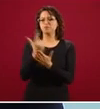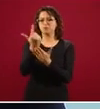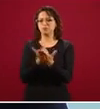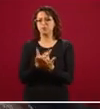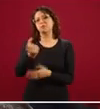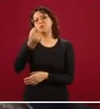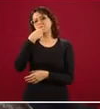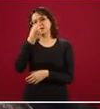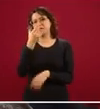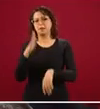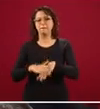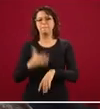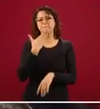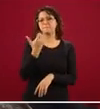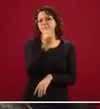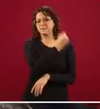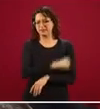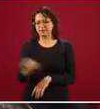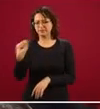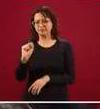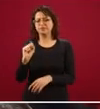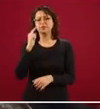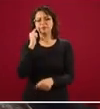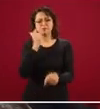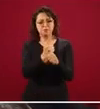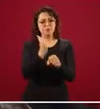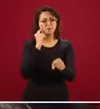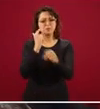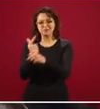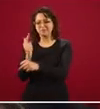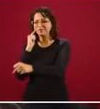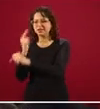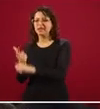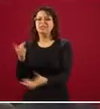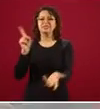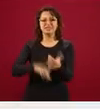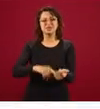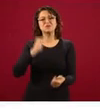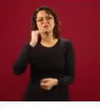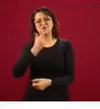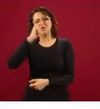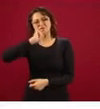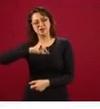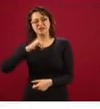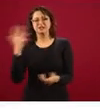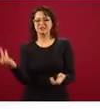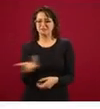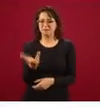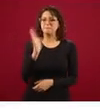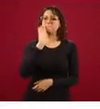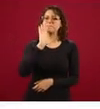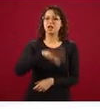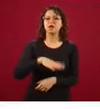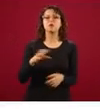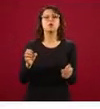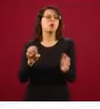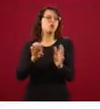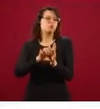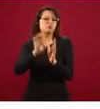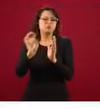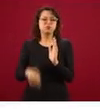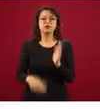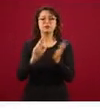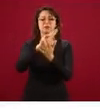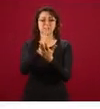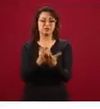de alta especialidad, que ha permitido descubrir también malas prácticas, como el hecho de que se recetaba o se